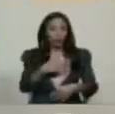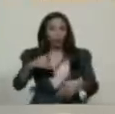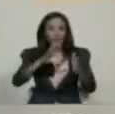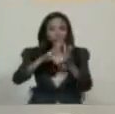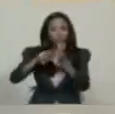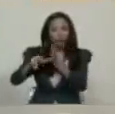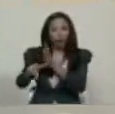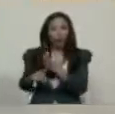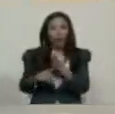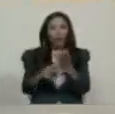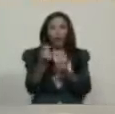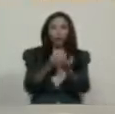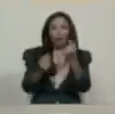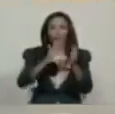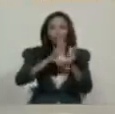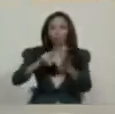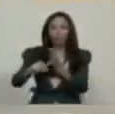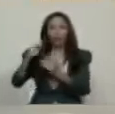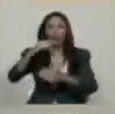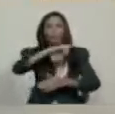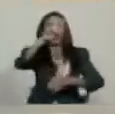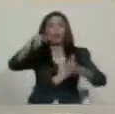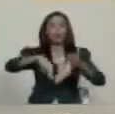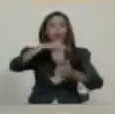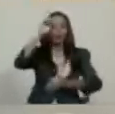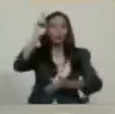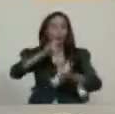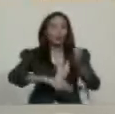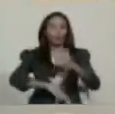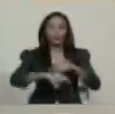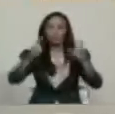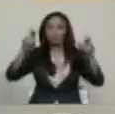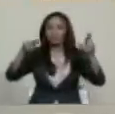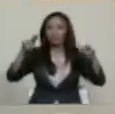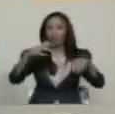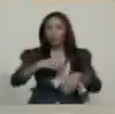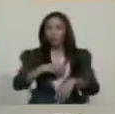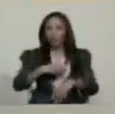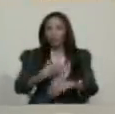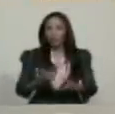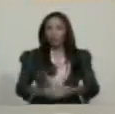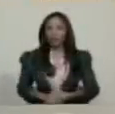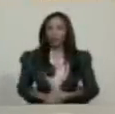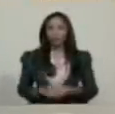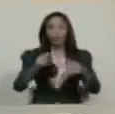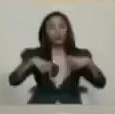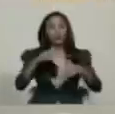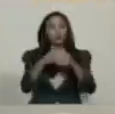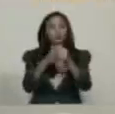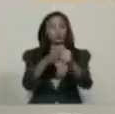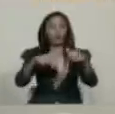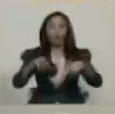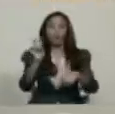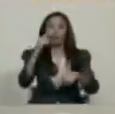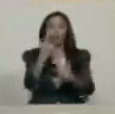las riquezas de Venezuela. Jamás, jamás de los jamás se sucederá eso. Venezuela seguirá su